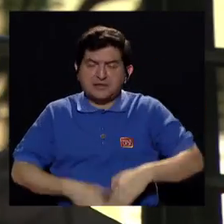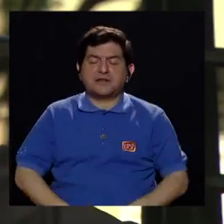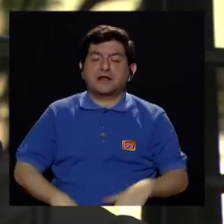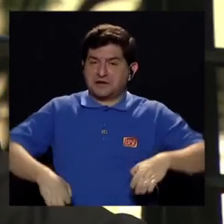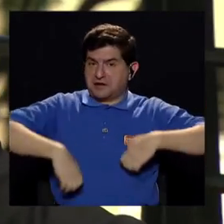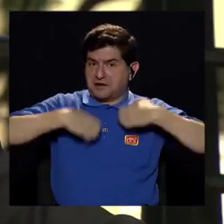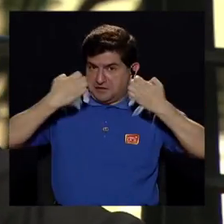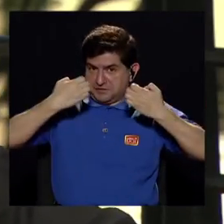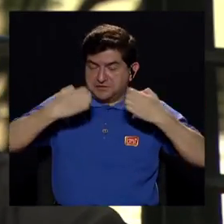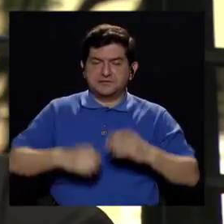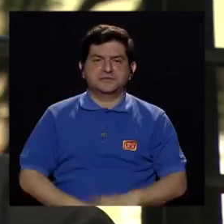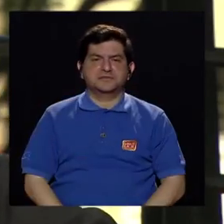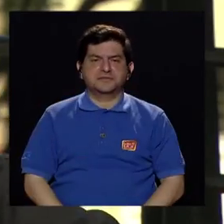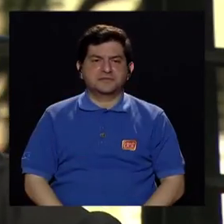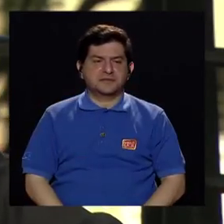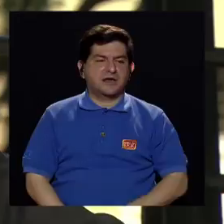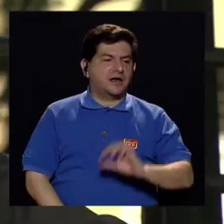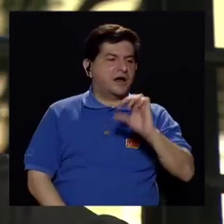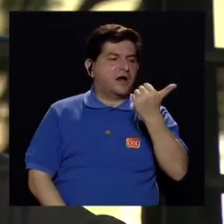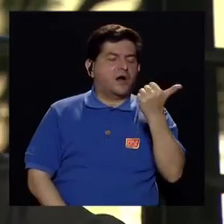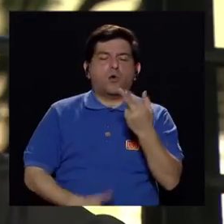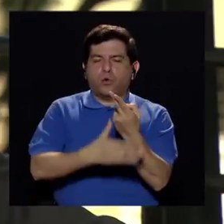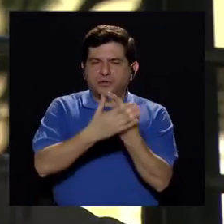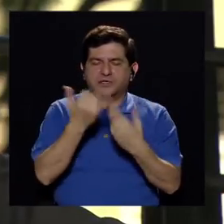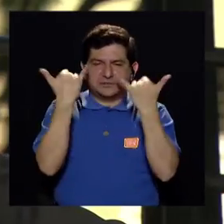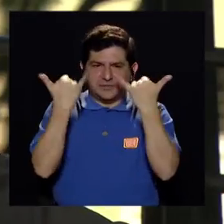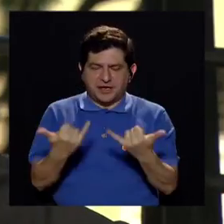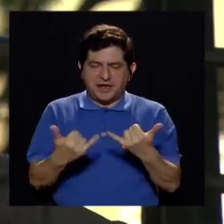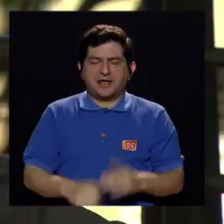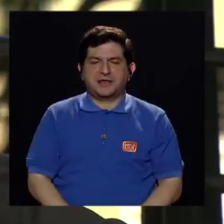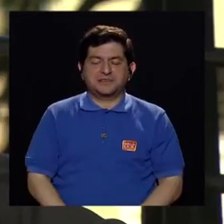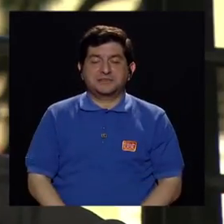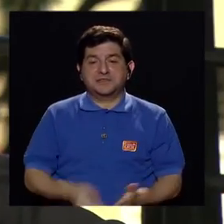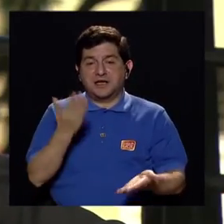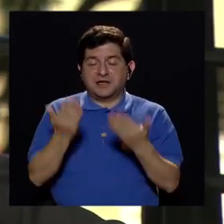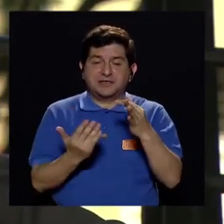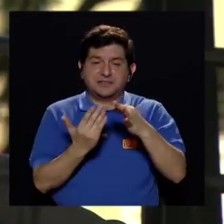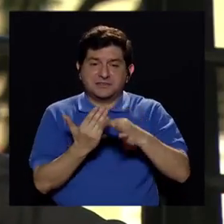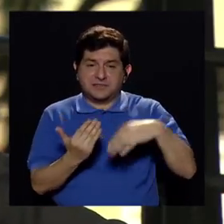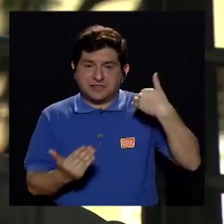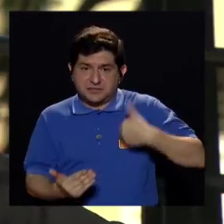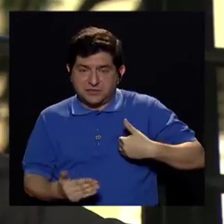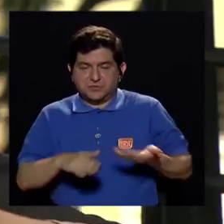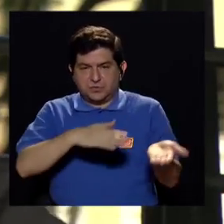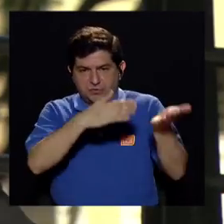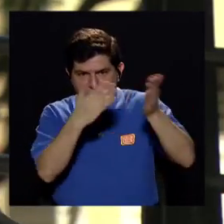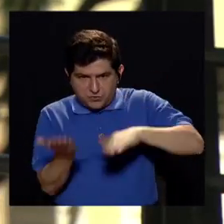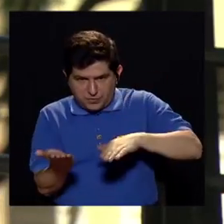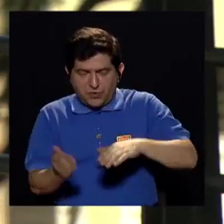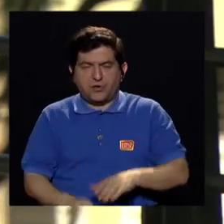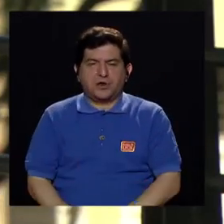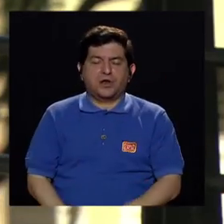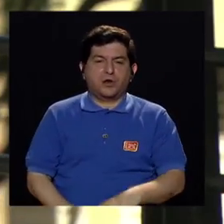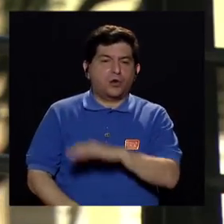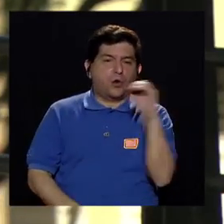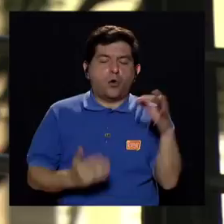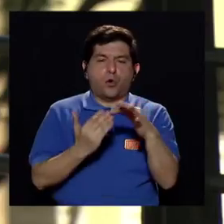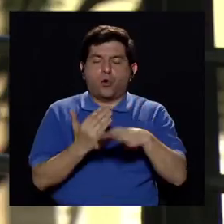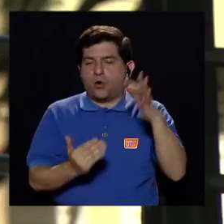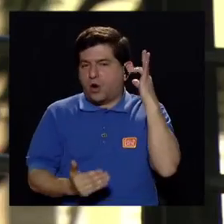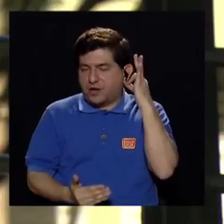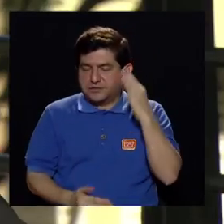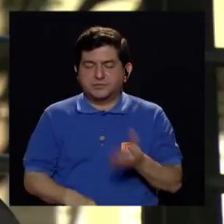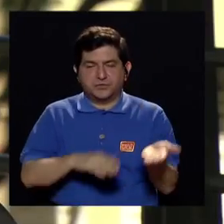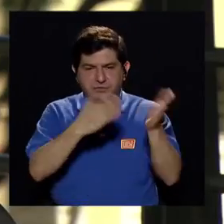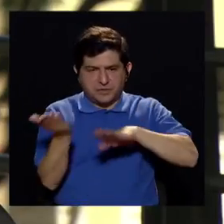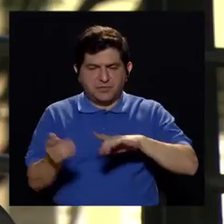es cierto, entonces aquellas otras parejas que ya han quedado viudas y no tienen pareja, y no dicen, no soy